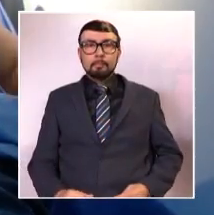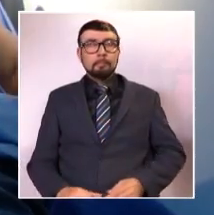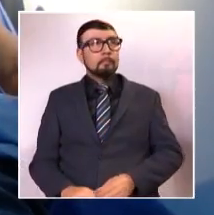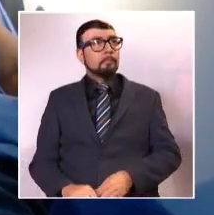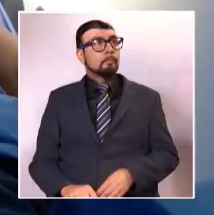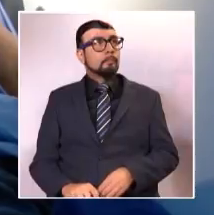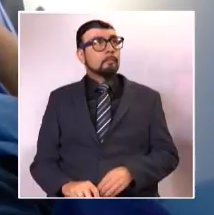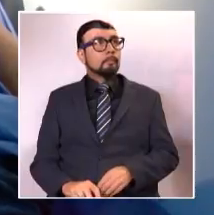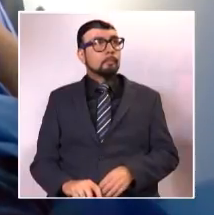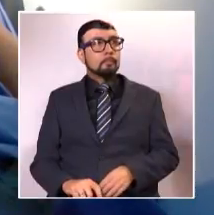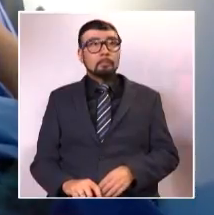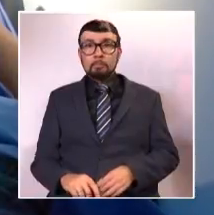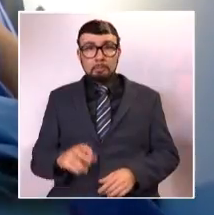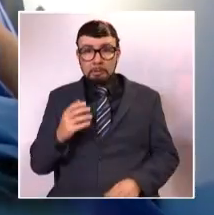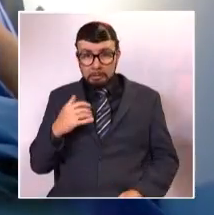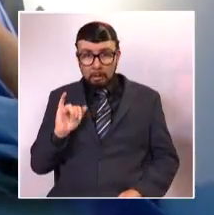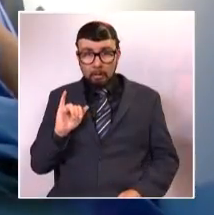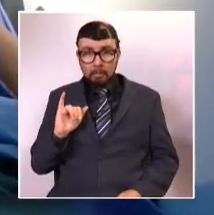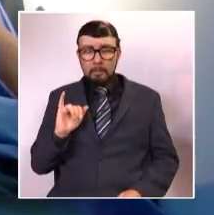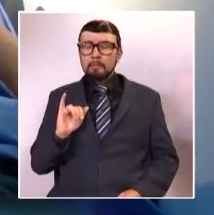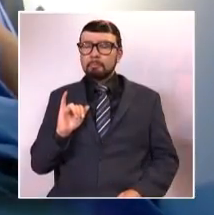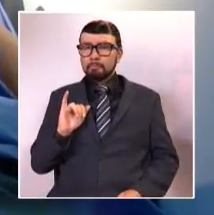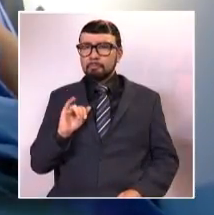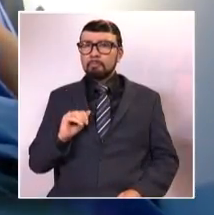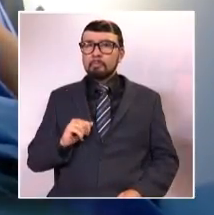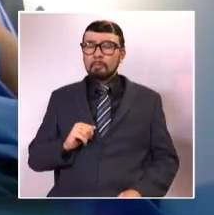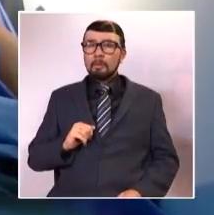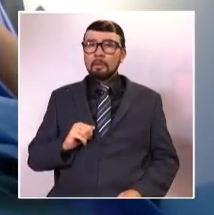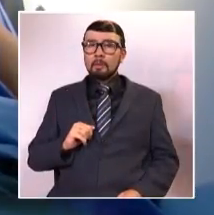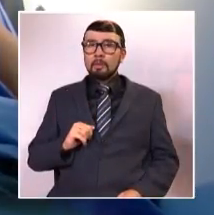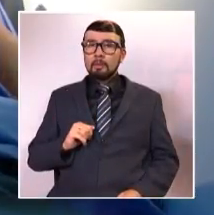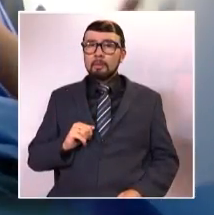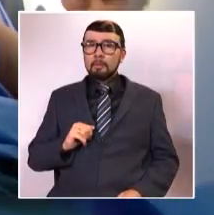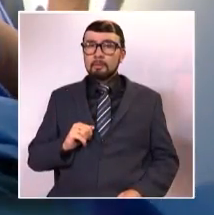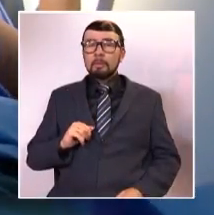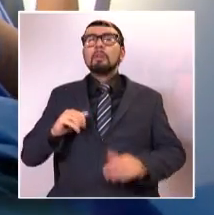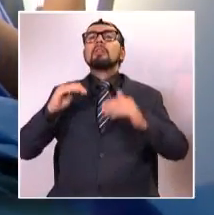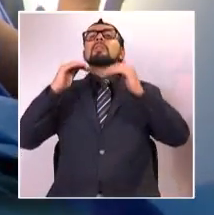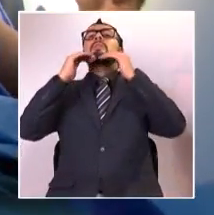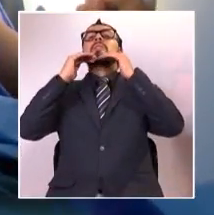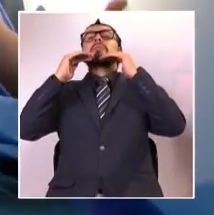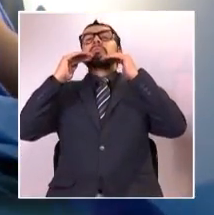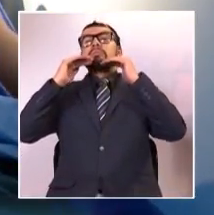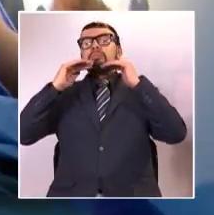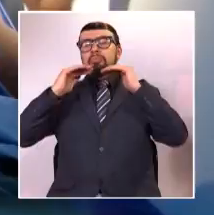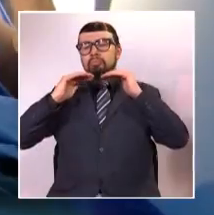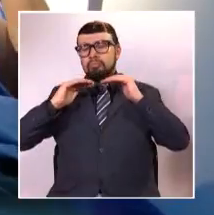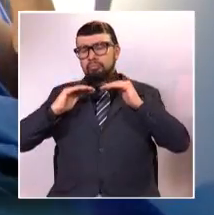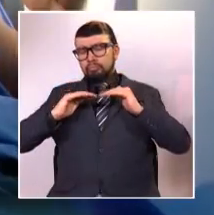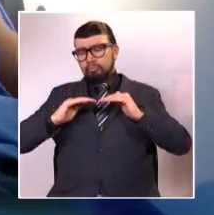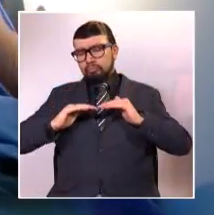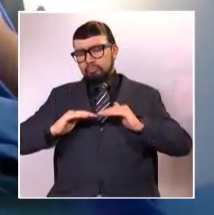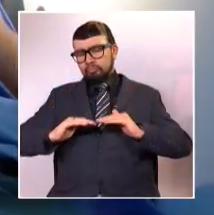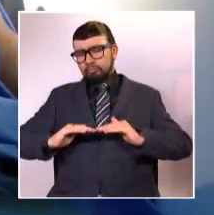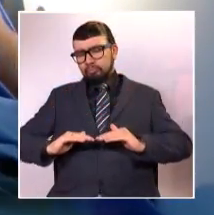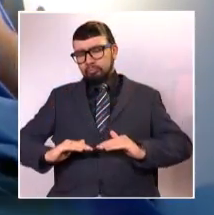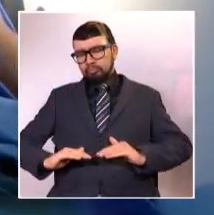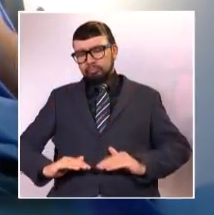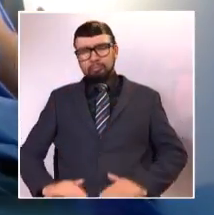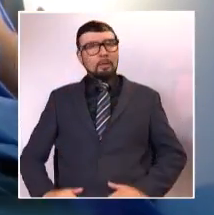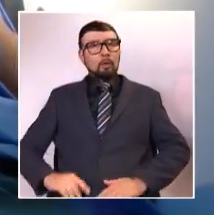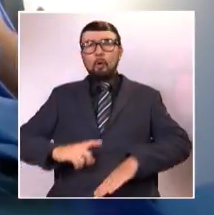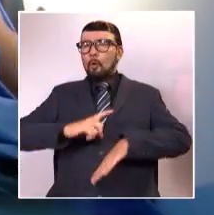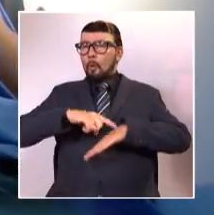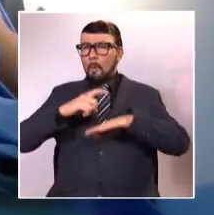De esa manera nosotros hemos realizado un recorrido por todo